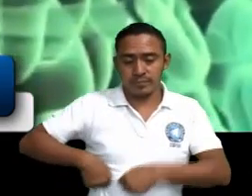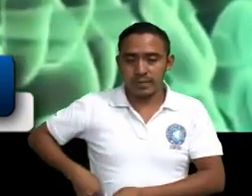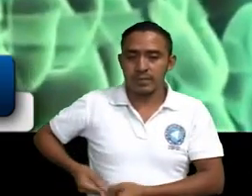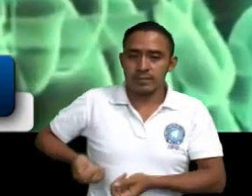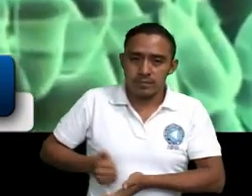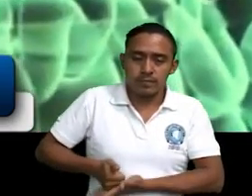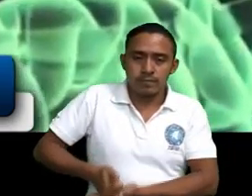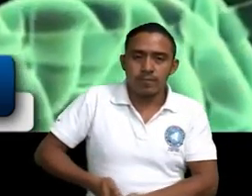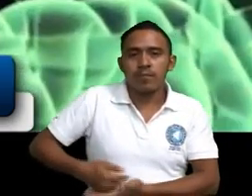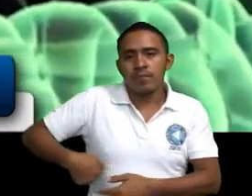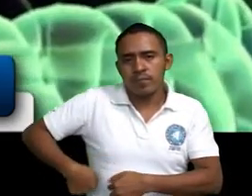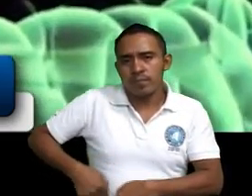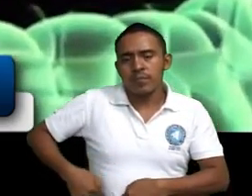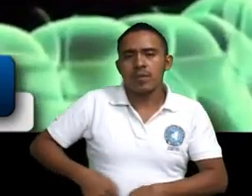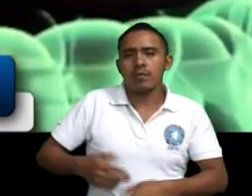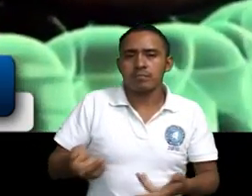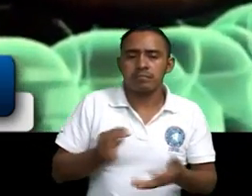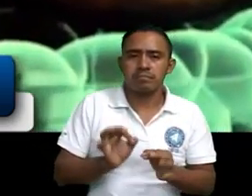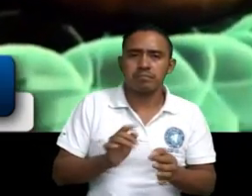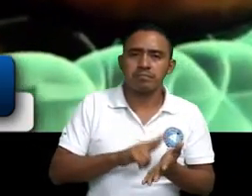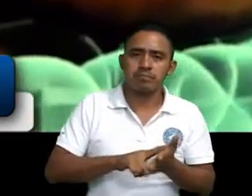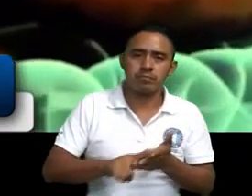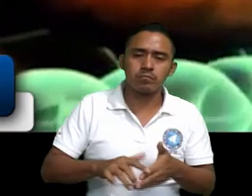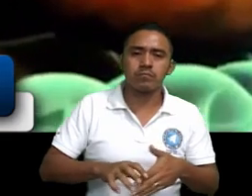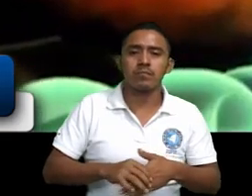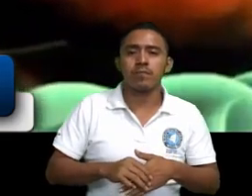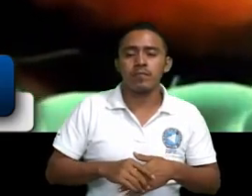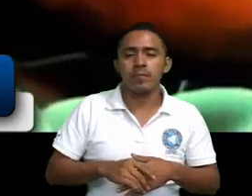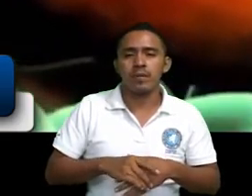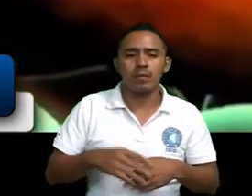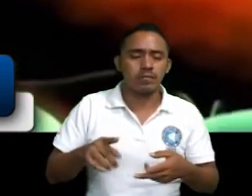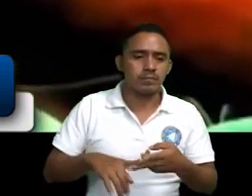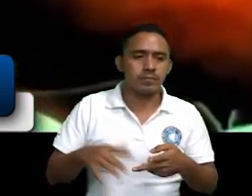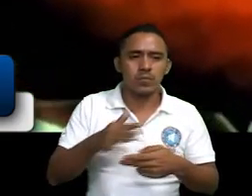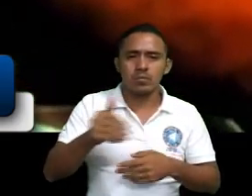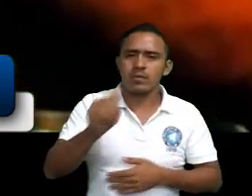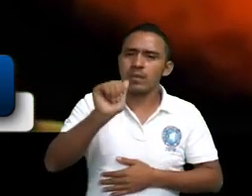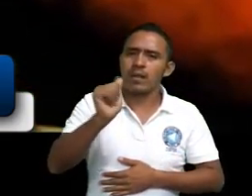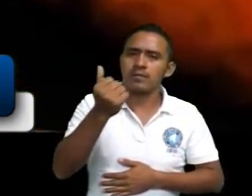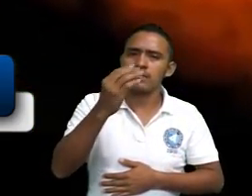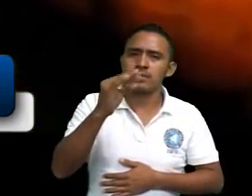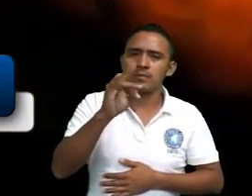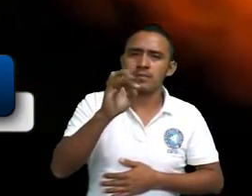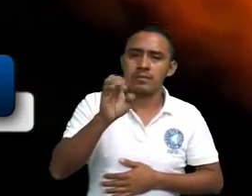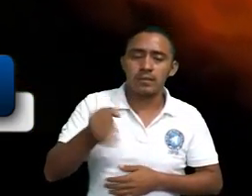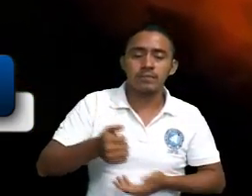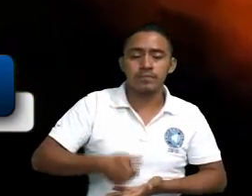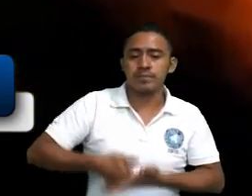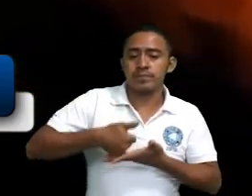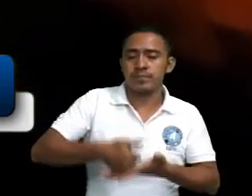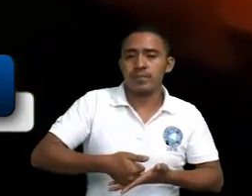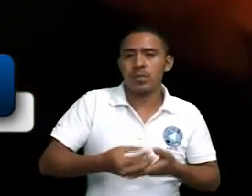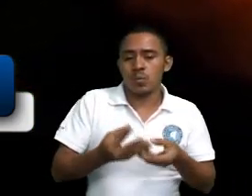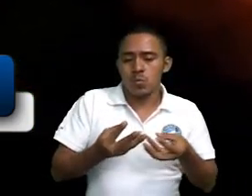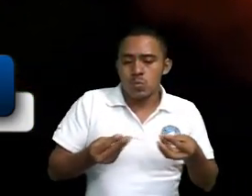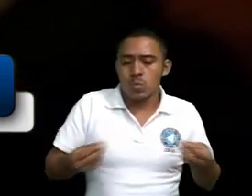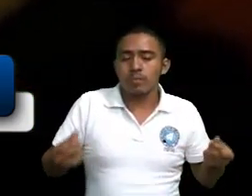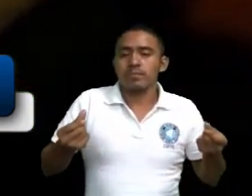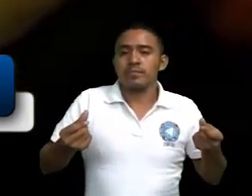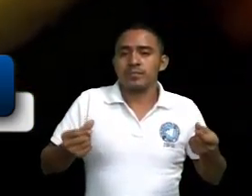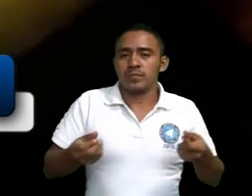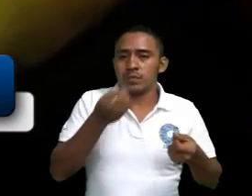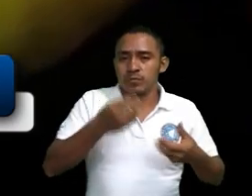Y parte, lógicamente, de lo que tiene el efecto de la bilis, que elimina la acidez que proviene del estómago y ayuda a la digestión de los productos derivados de esto,